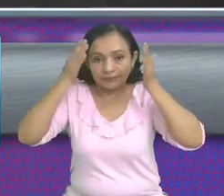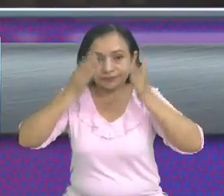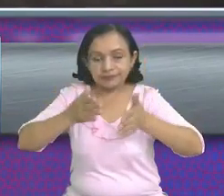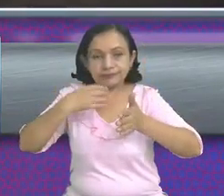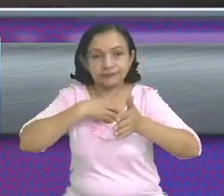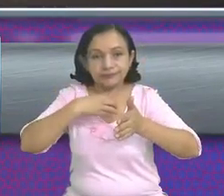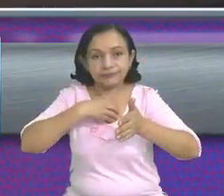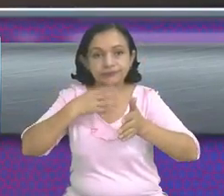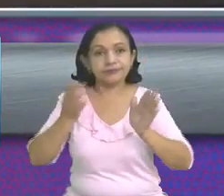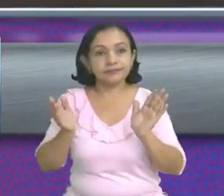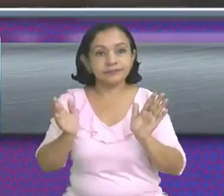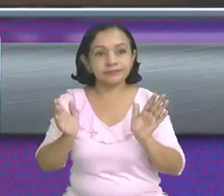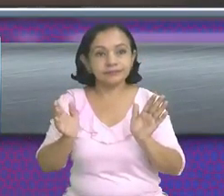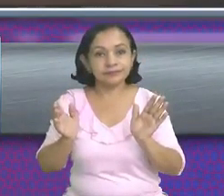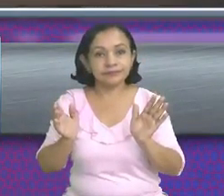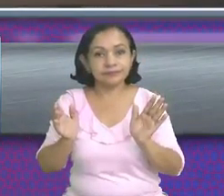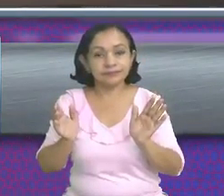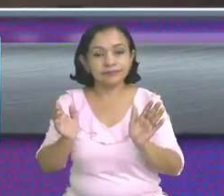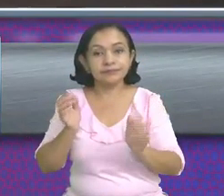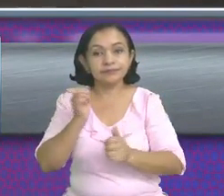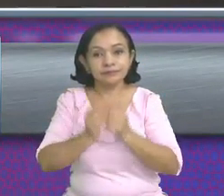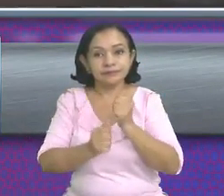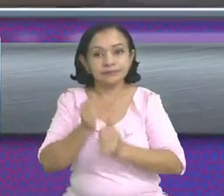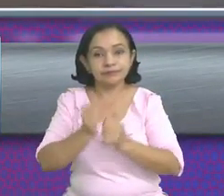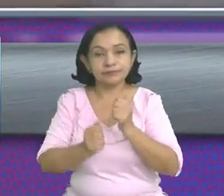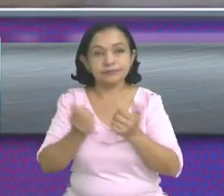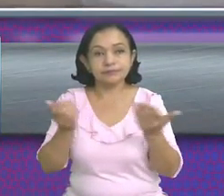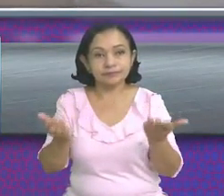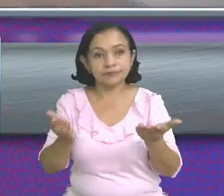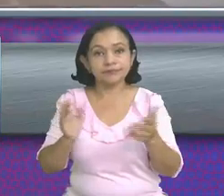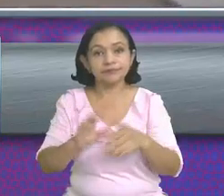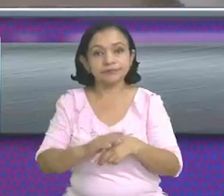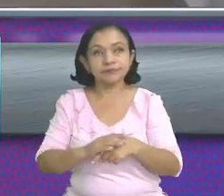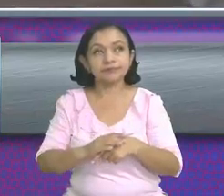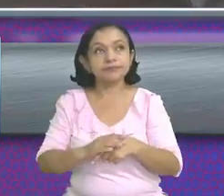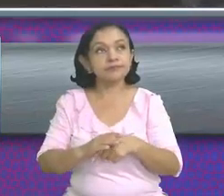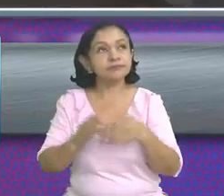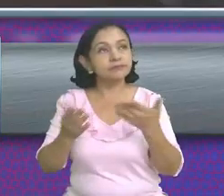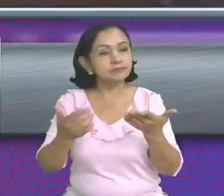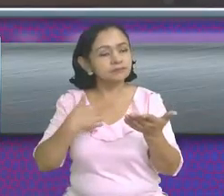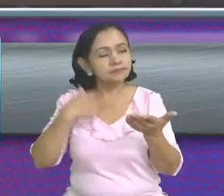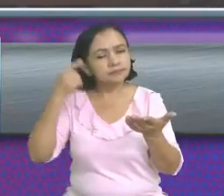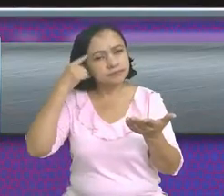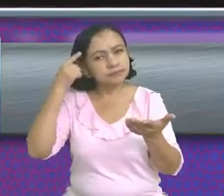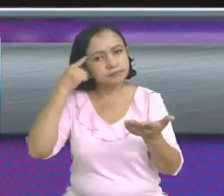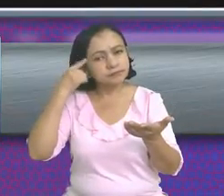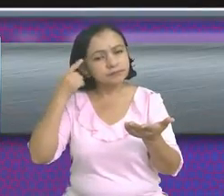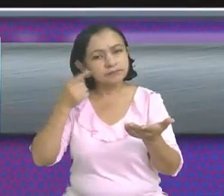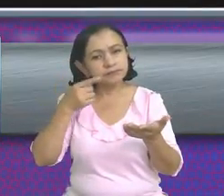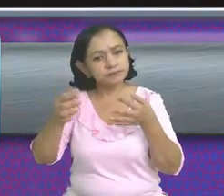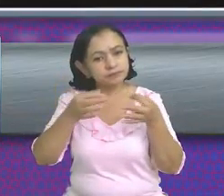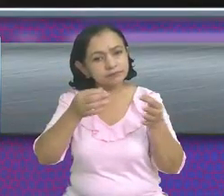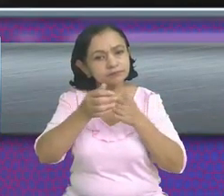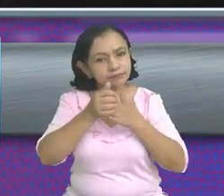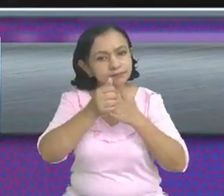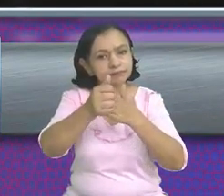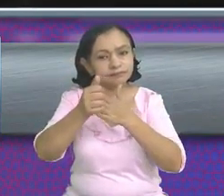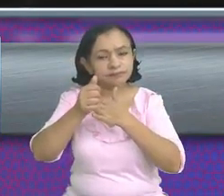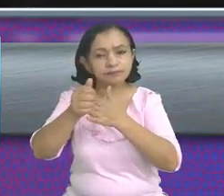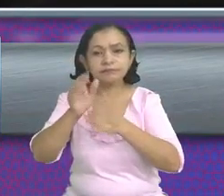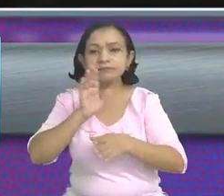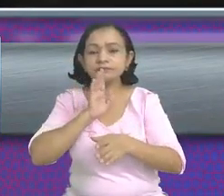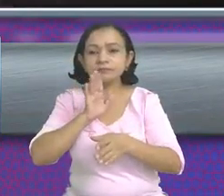autocomplacencia, pues. Entonces, ya, sería el trastorno. Ese sería el riesgo, sí. Pero creo que guiando bien a los muchachos, pudiendo conversar el